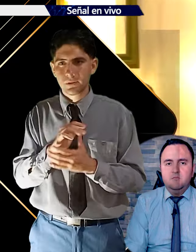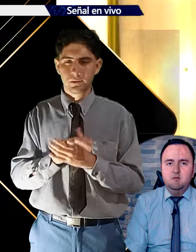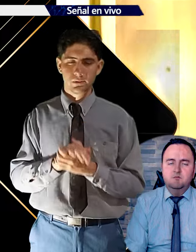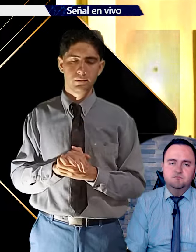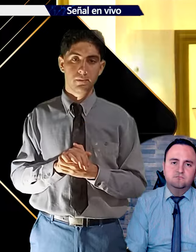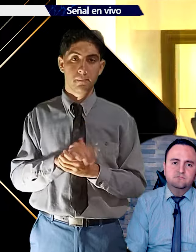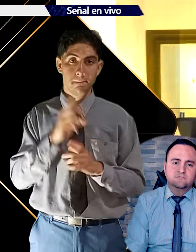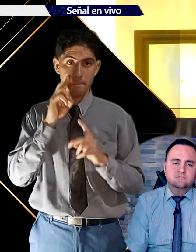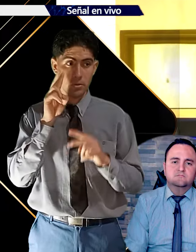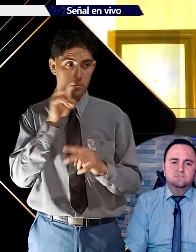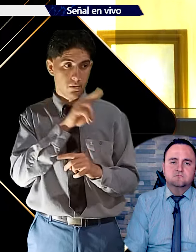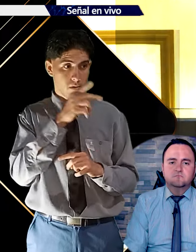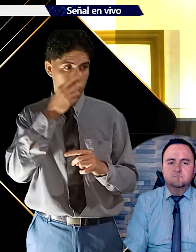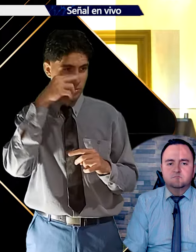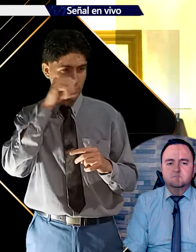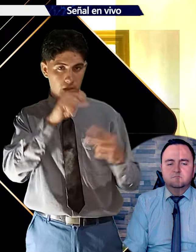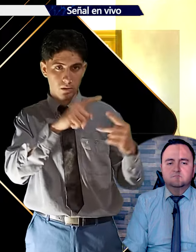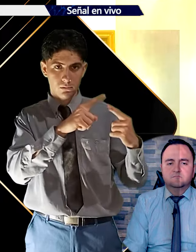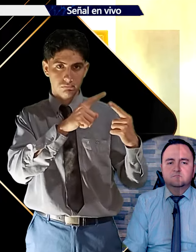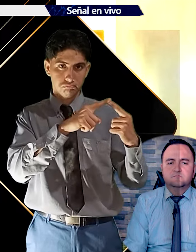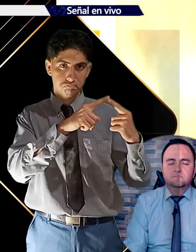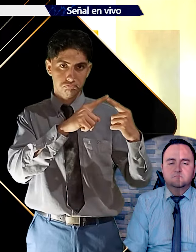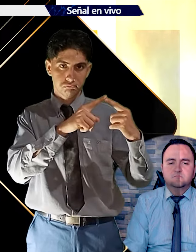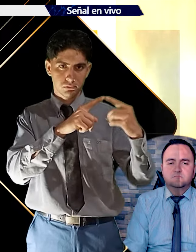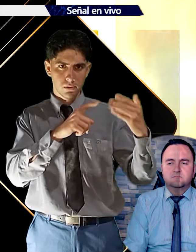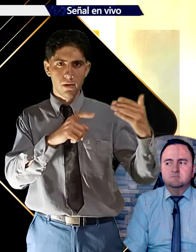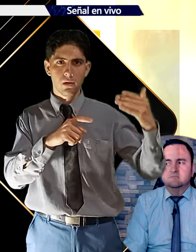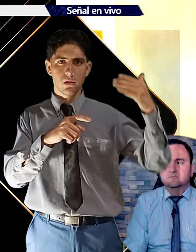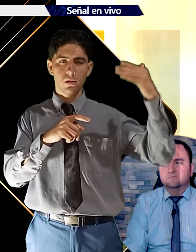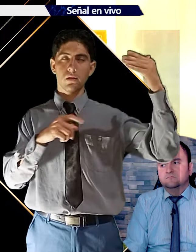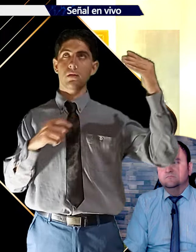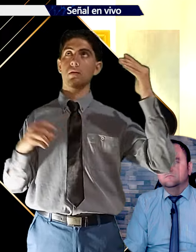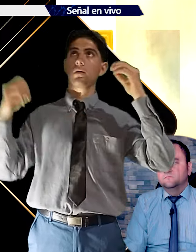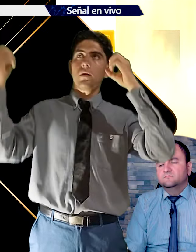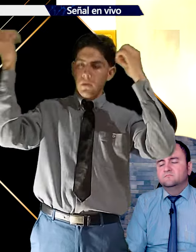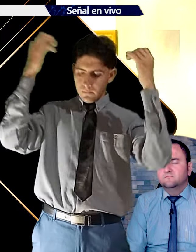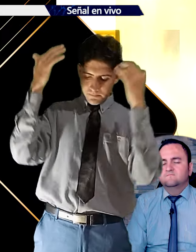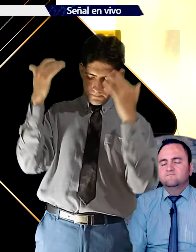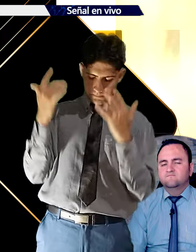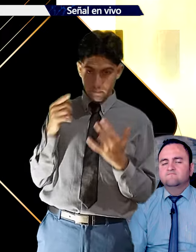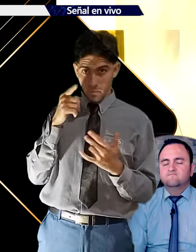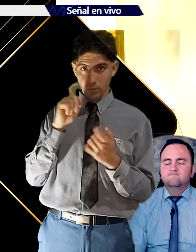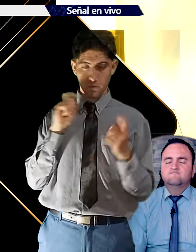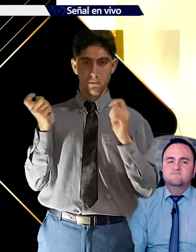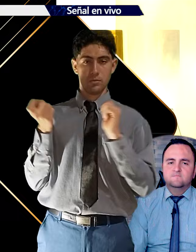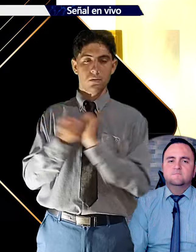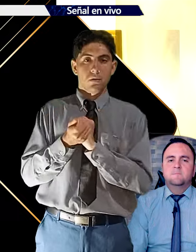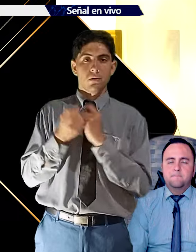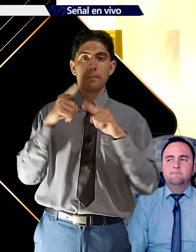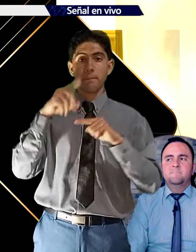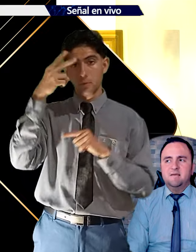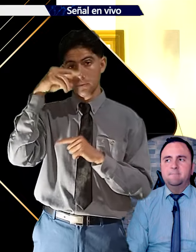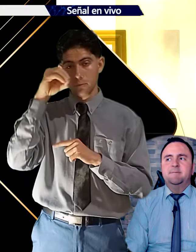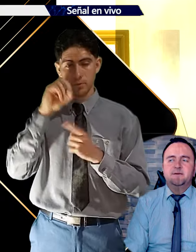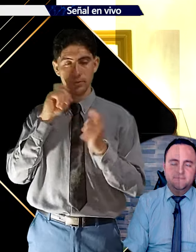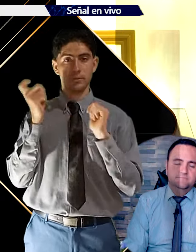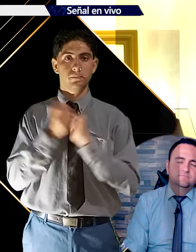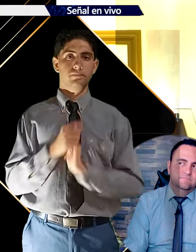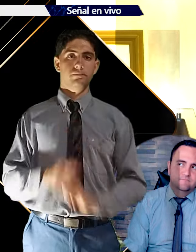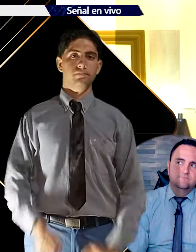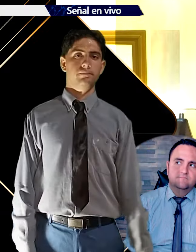bendición ver que yo ya me estoy envejeciendo, que yo ya voy para abajo físicamente, pero que tengo una hija que va como una espiga de la presencia de